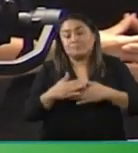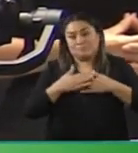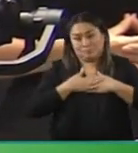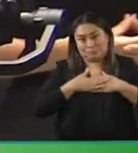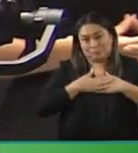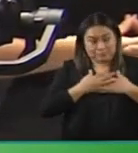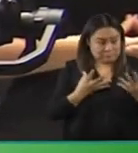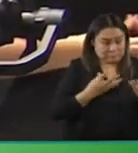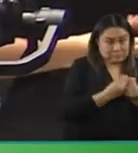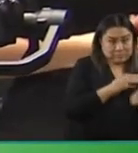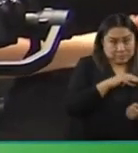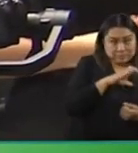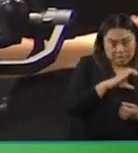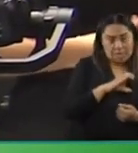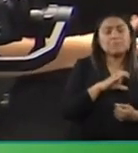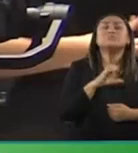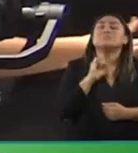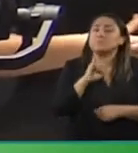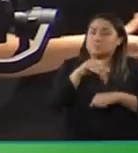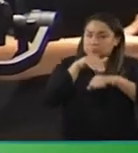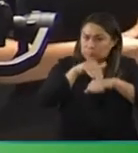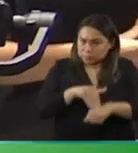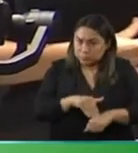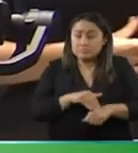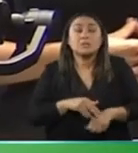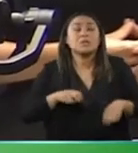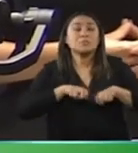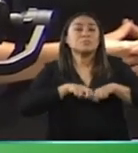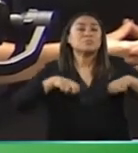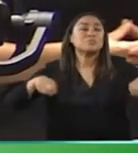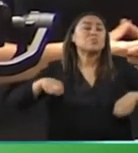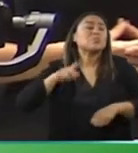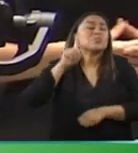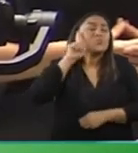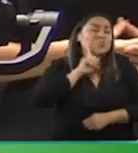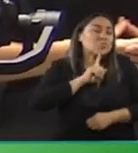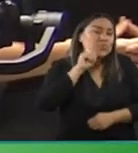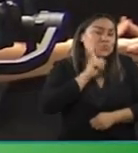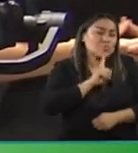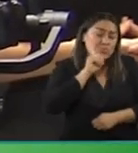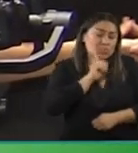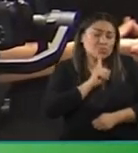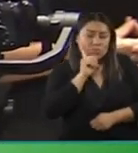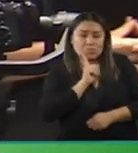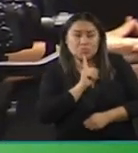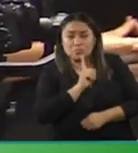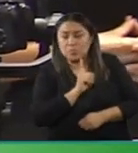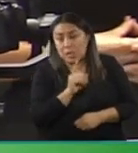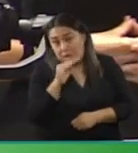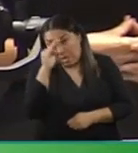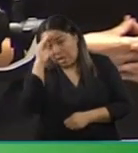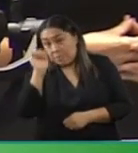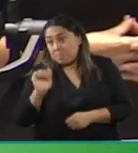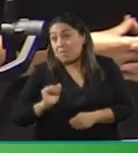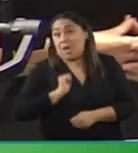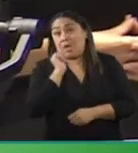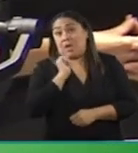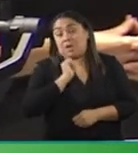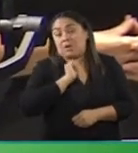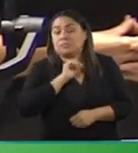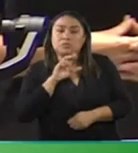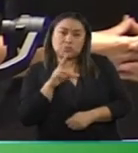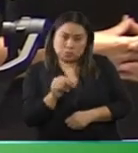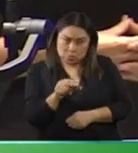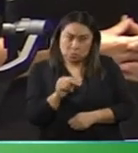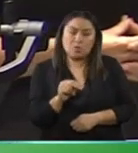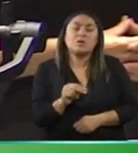esta bancada sí. Ocupamos las mujeres, no ocupamos las mujeres que los hombres se apropien del tema. De